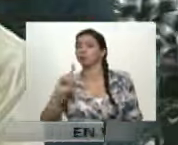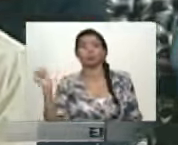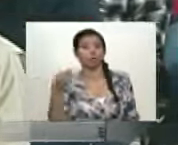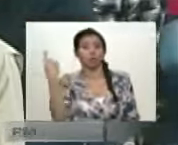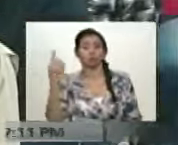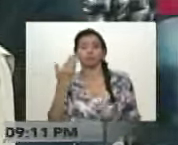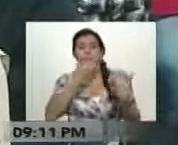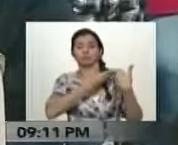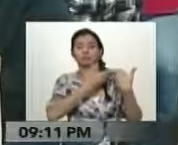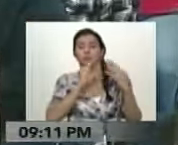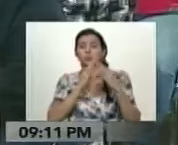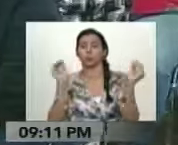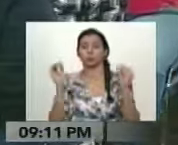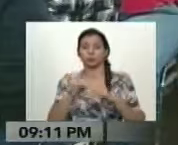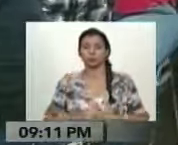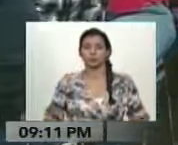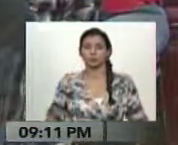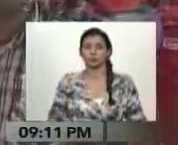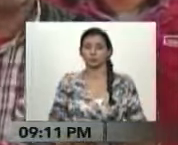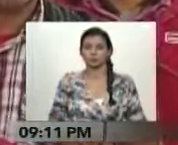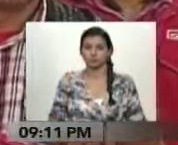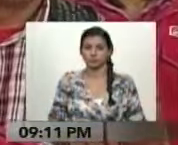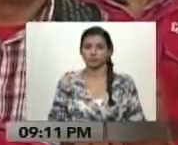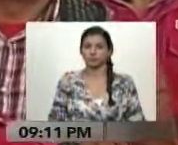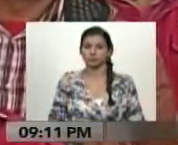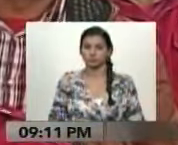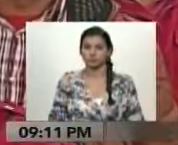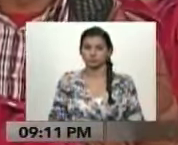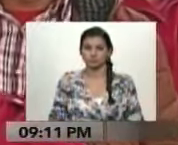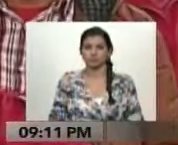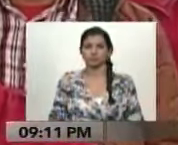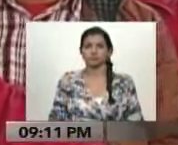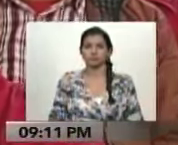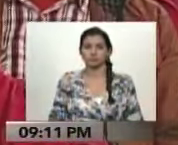Es una tarea de todos y de todas.